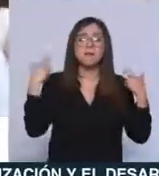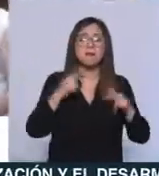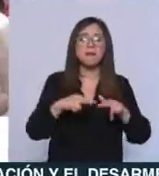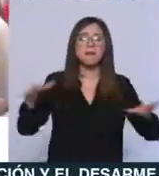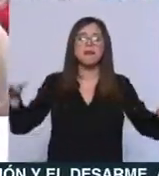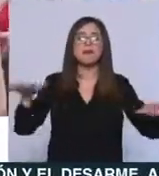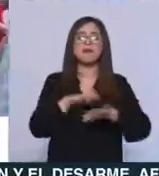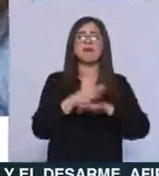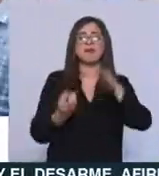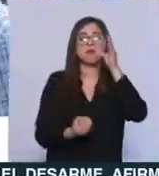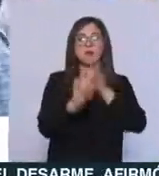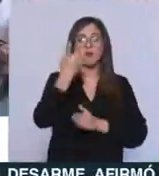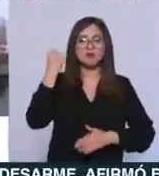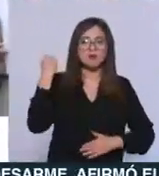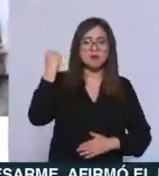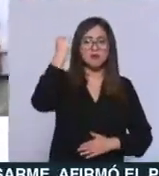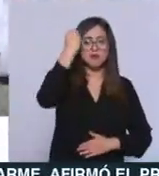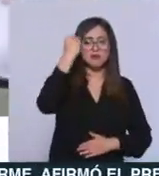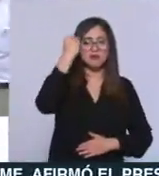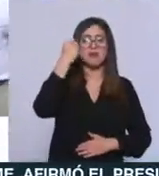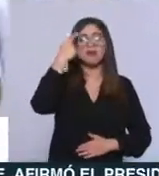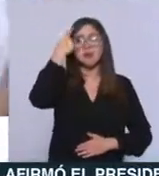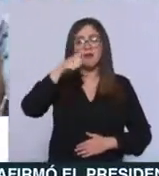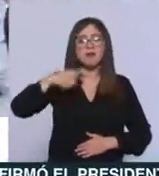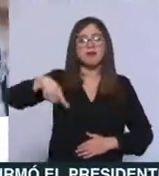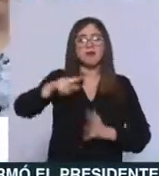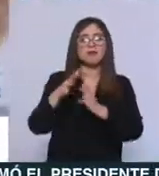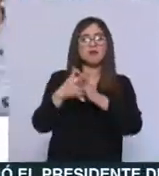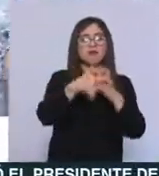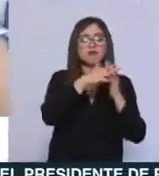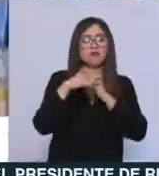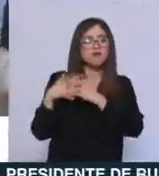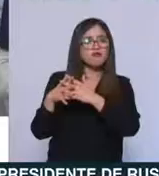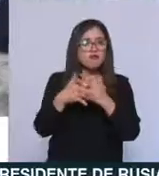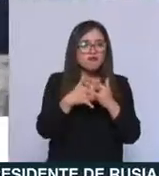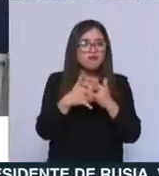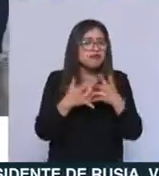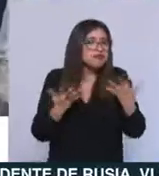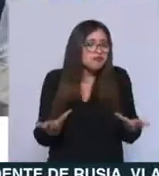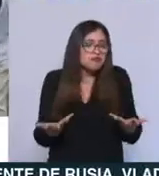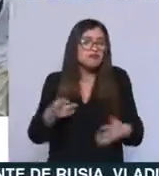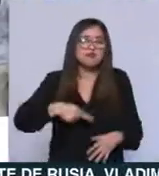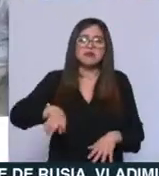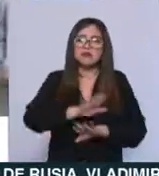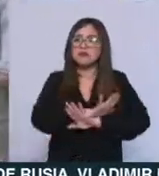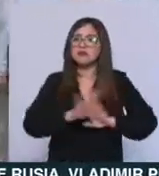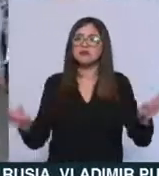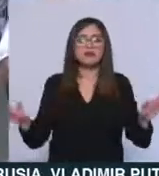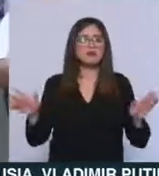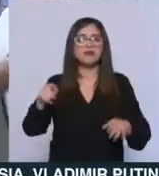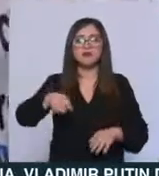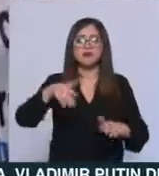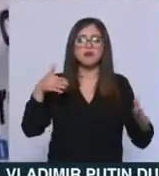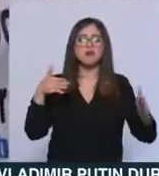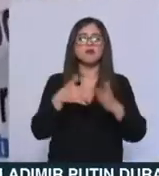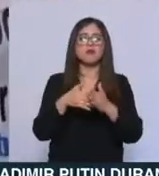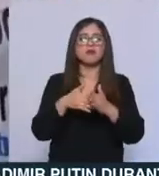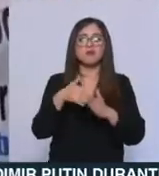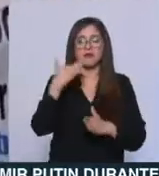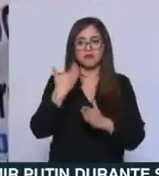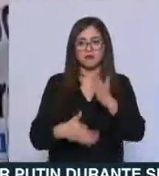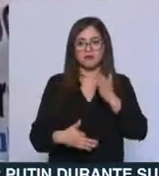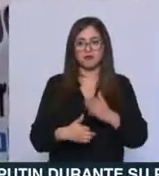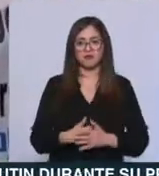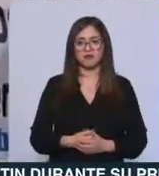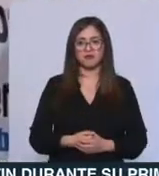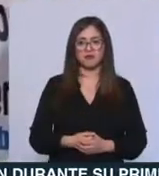alternativo, y que aquí estamos ya todos revueltos, porque ya esto ya rebasó los límites. A